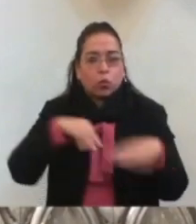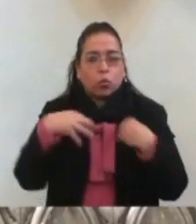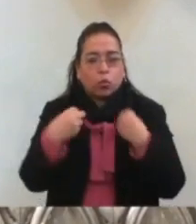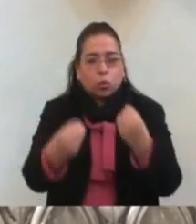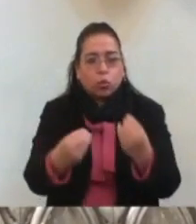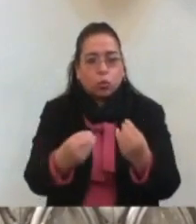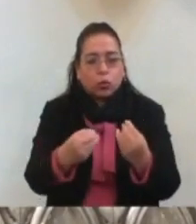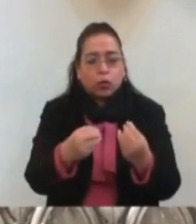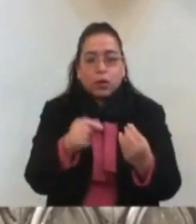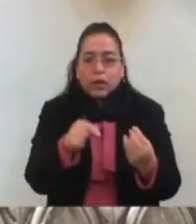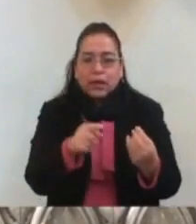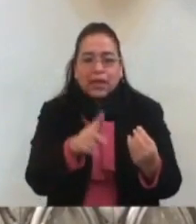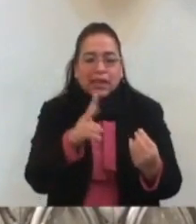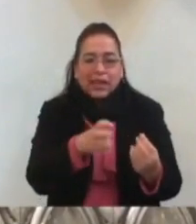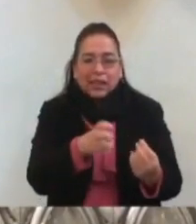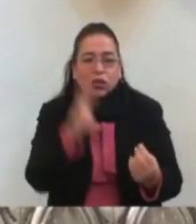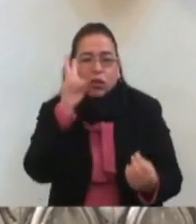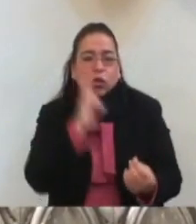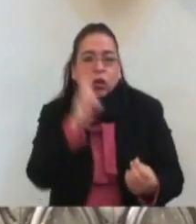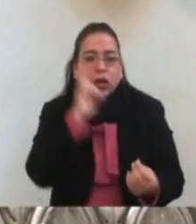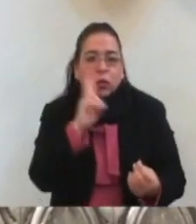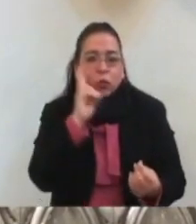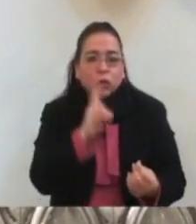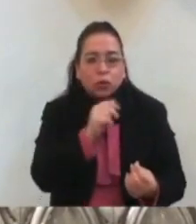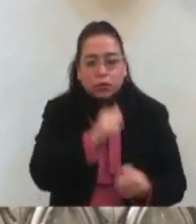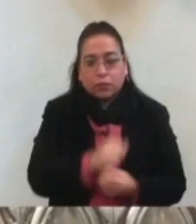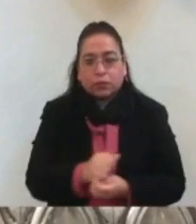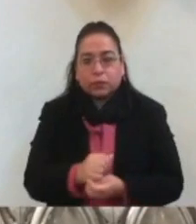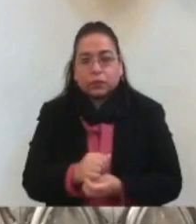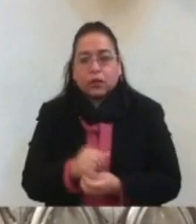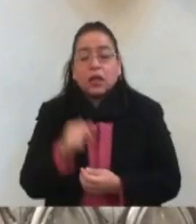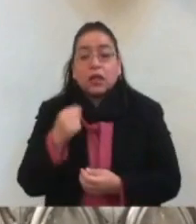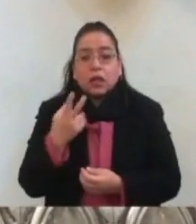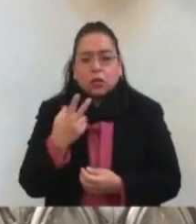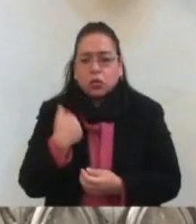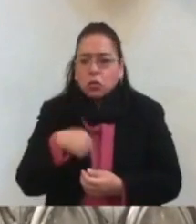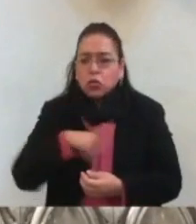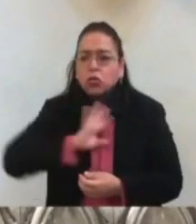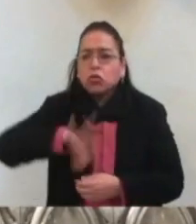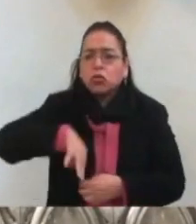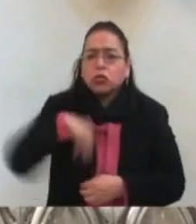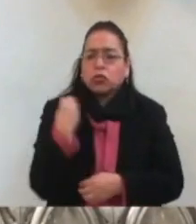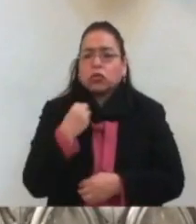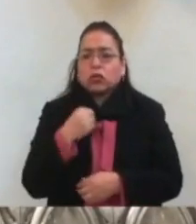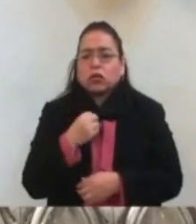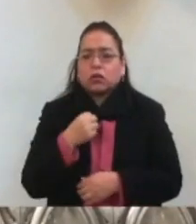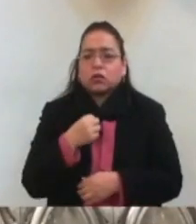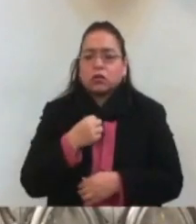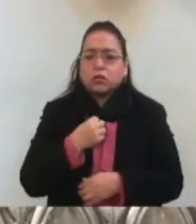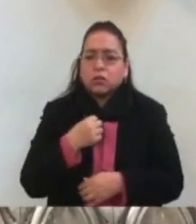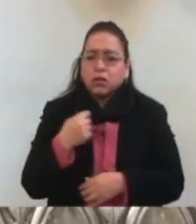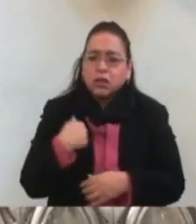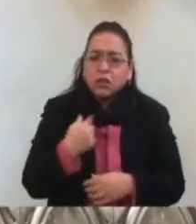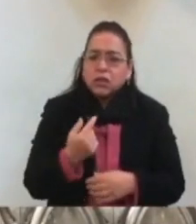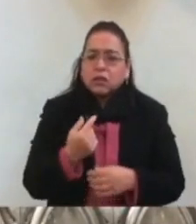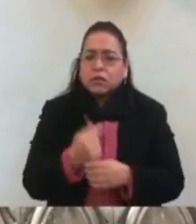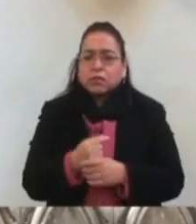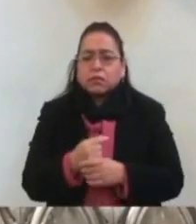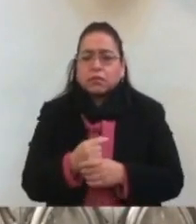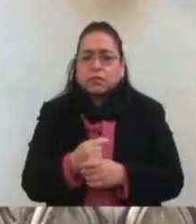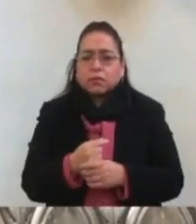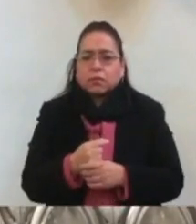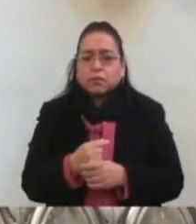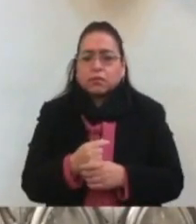tiempo de prueba tiempo de caminar tiempo de desierto